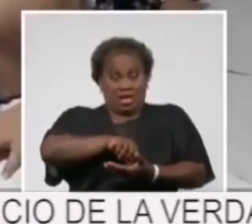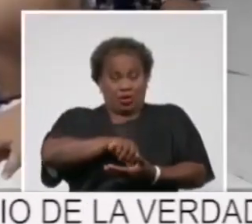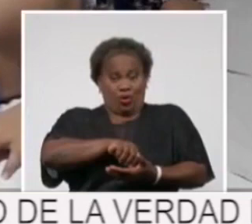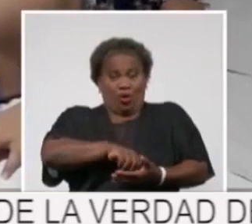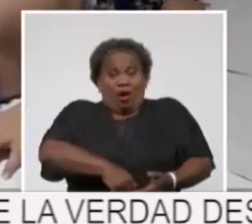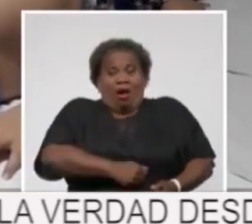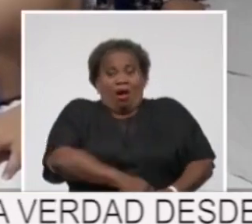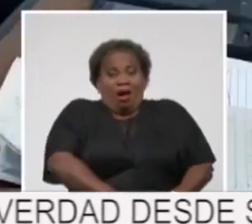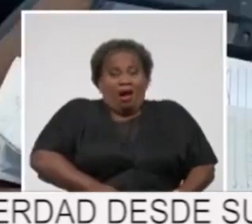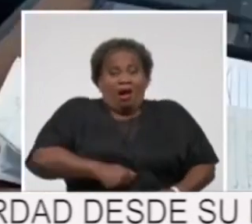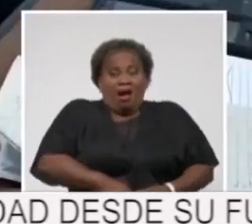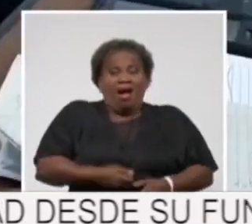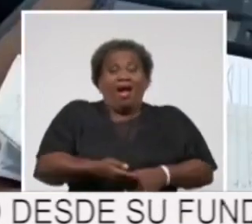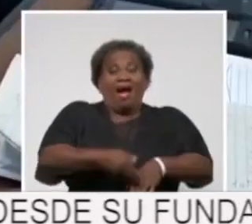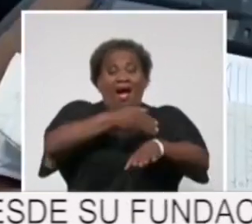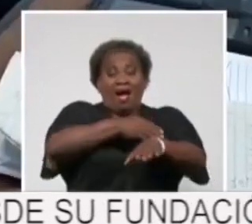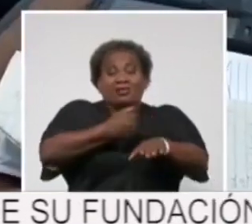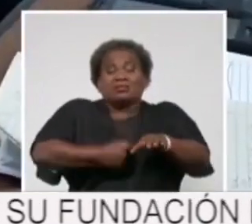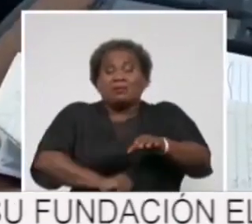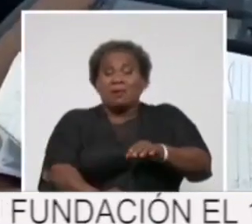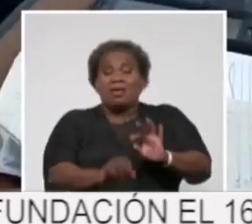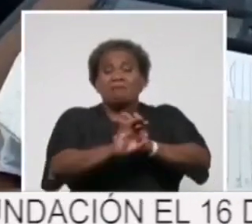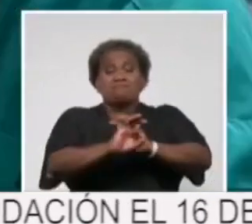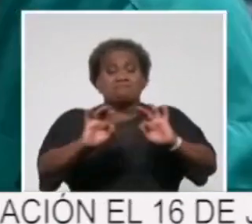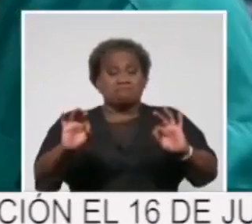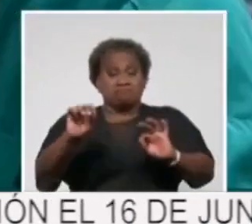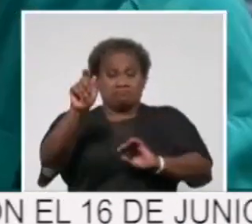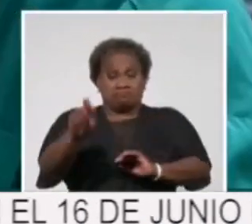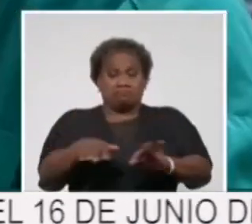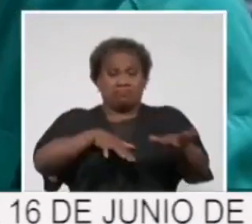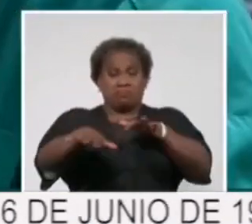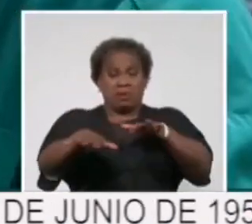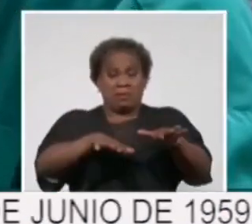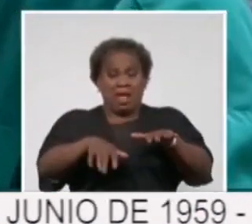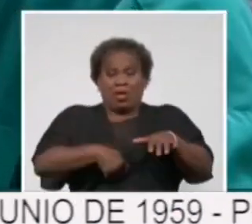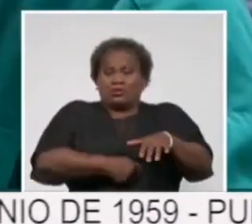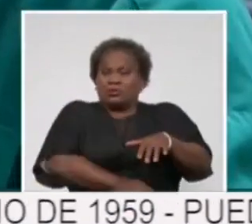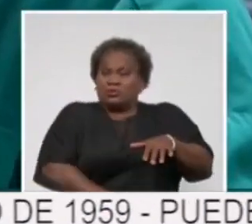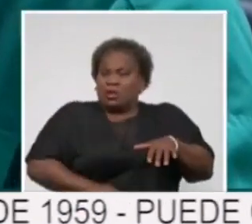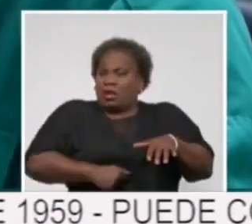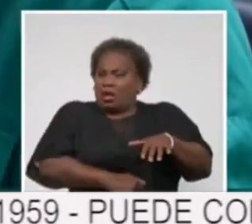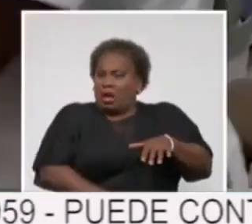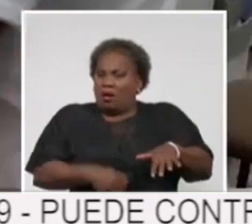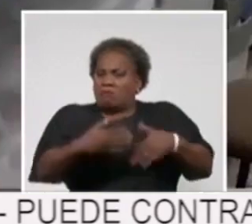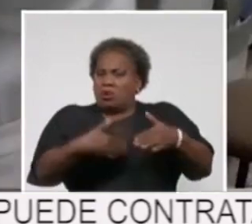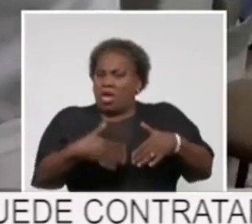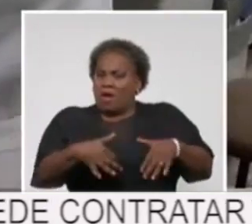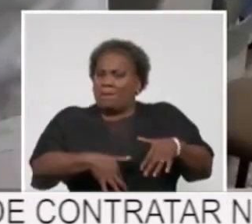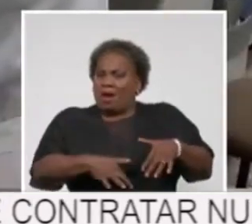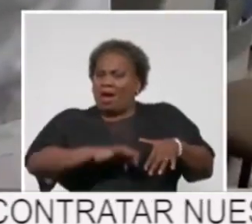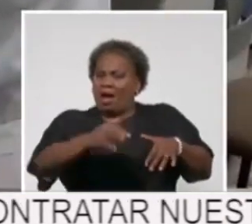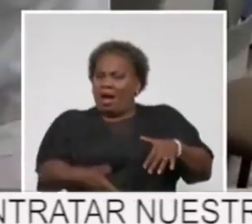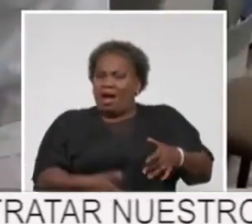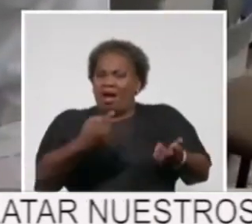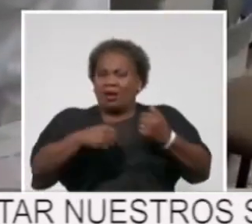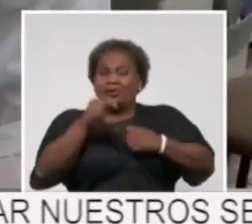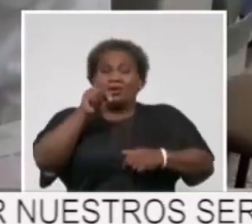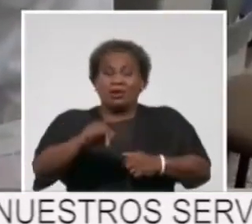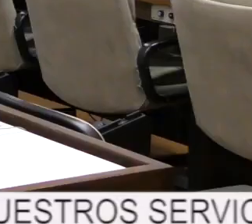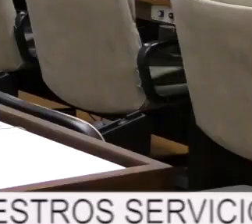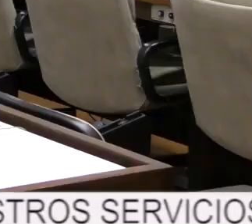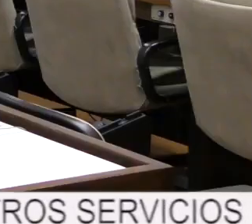científicos del Instituto Nacional de endocrinología y del centro de genética médica llevaron a cabo esa valiosa